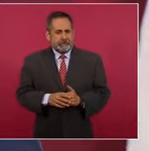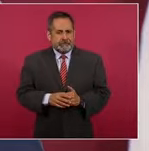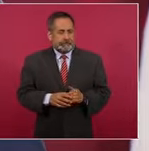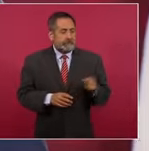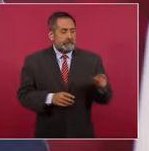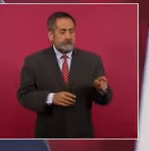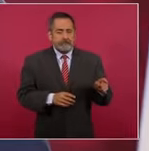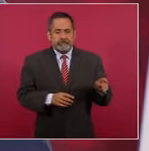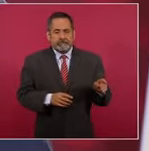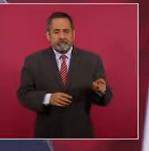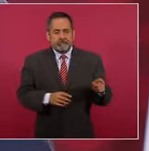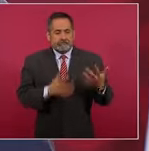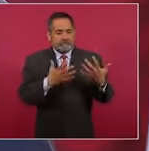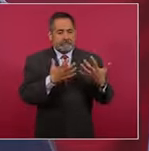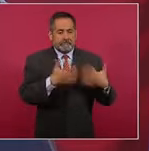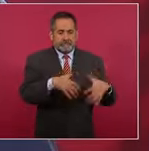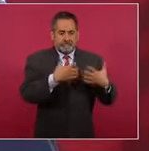medraban